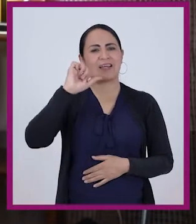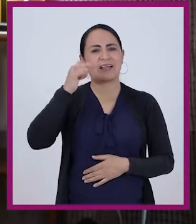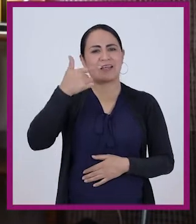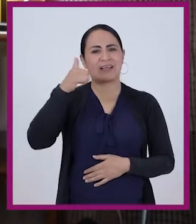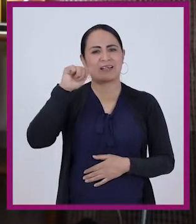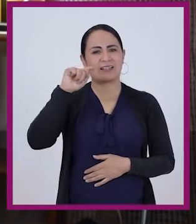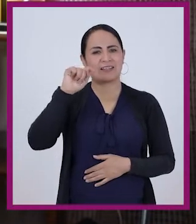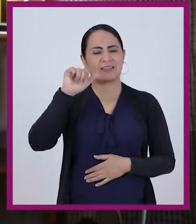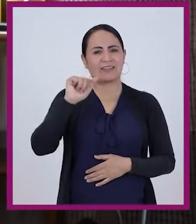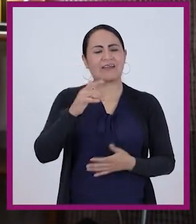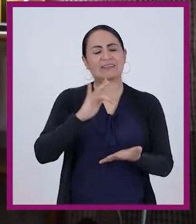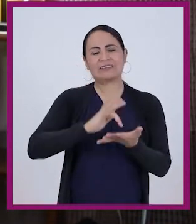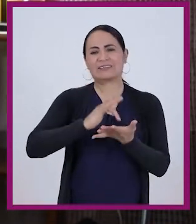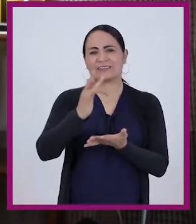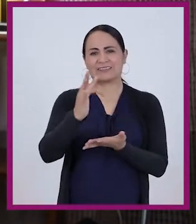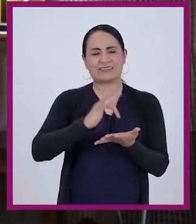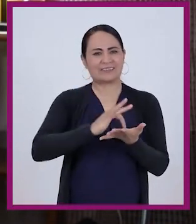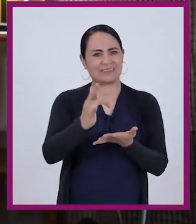Citla?